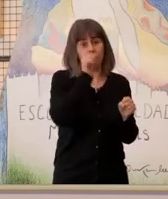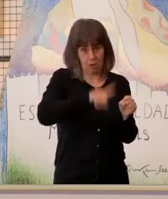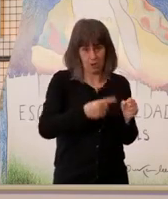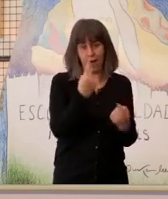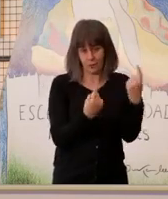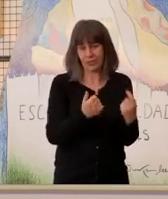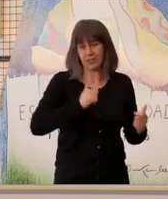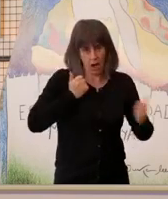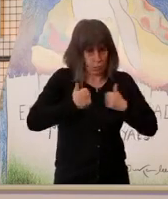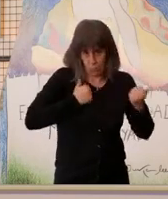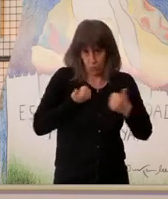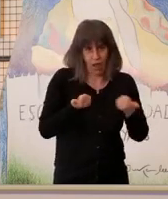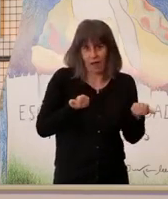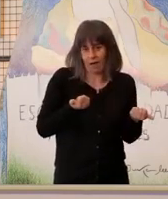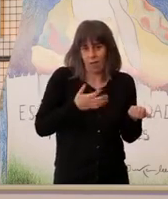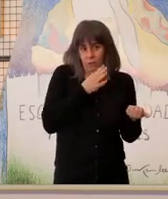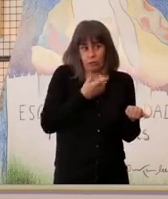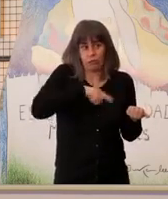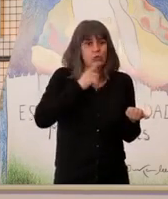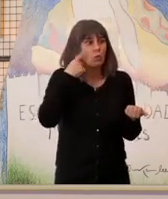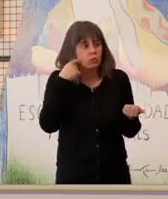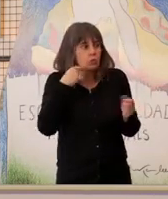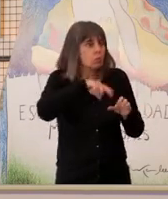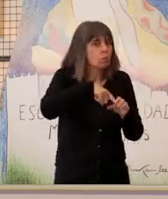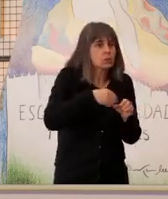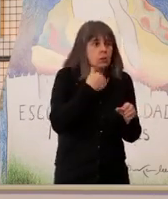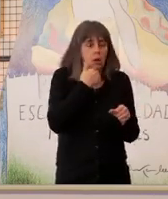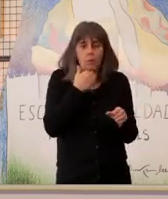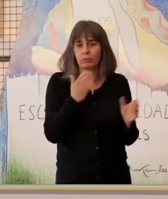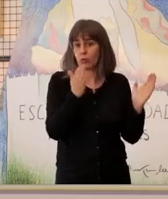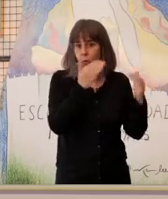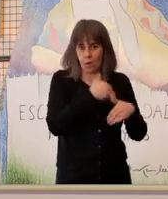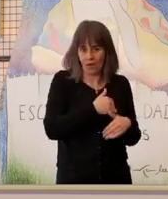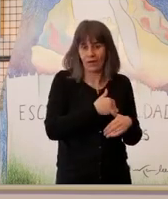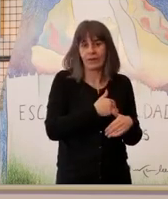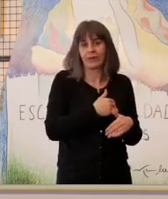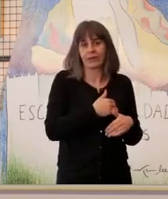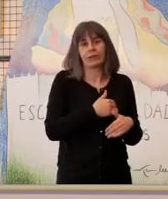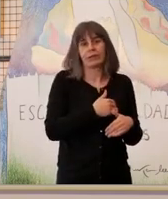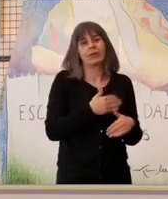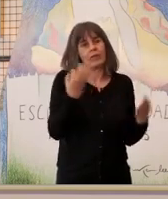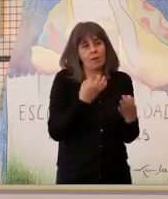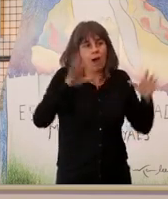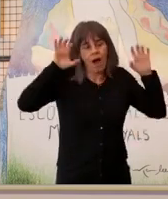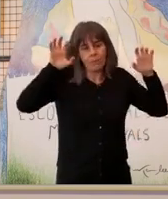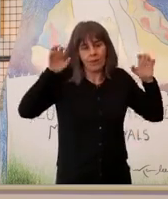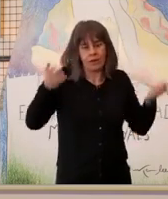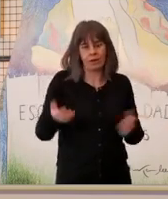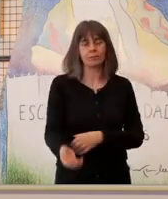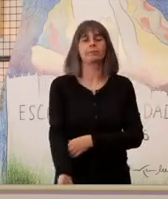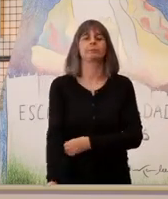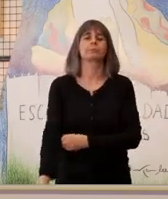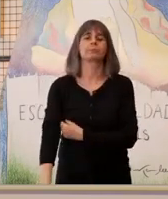tampoco estábamos acostumbradas a determinados puestos y a determinados trabajos pero una necesidad había que aprender Entonces